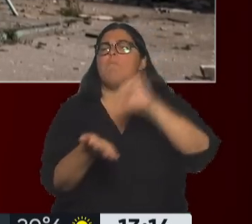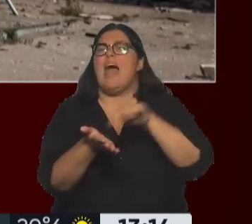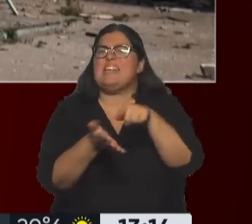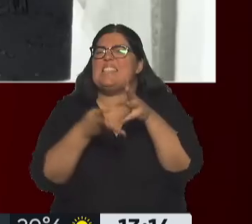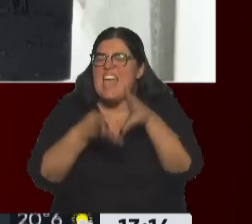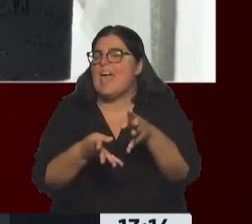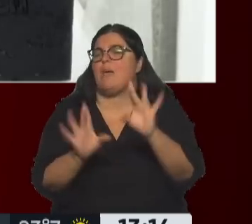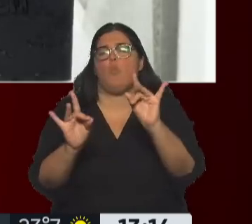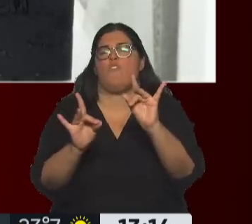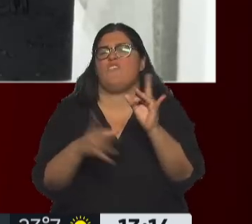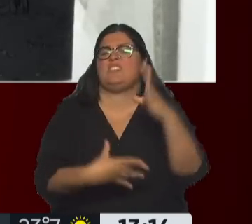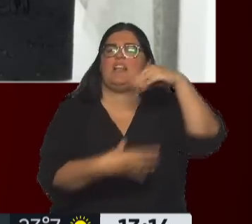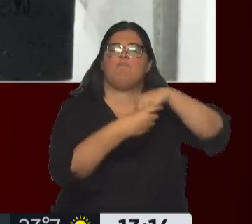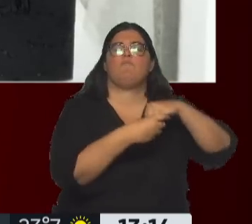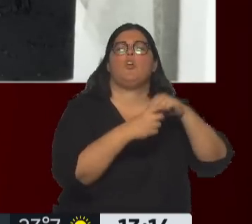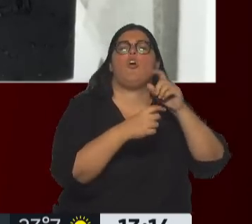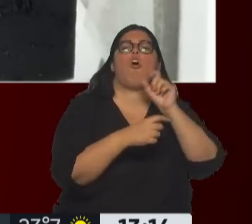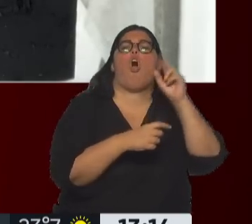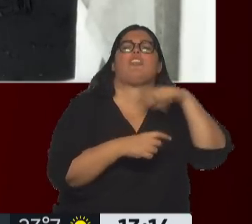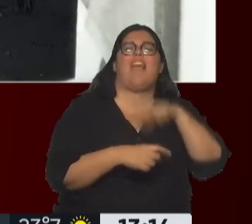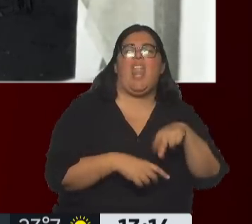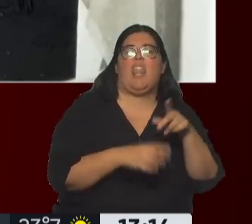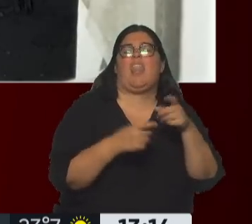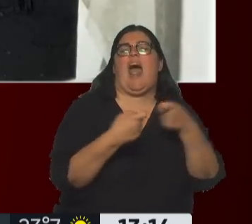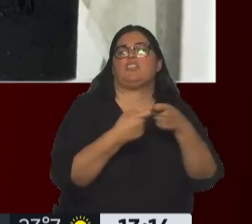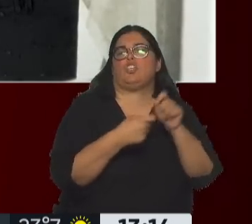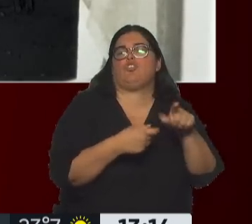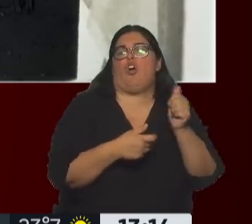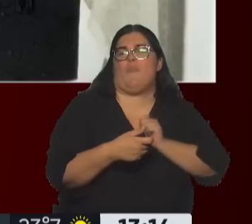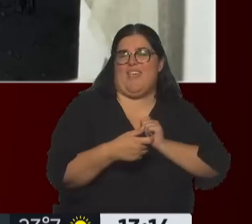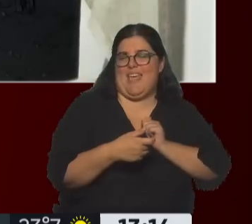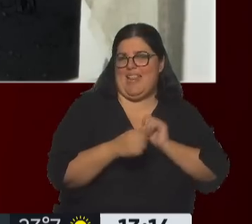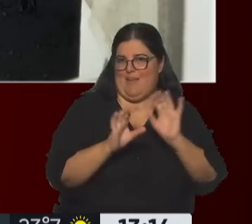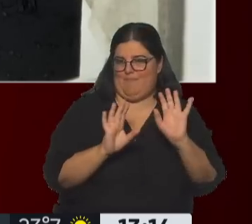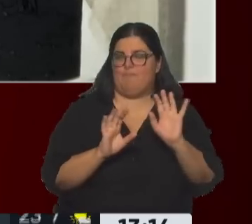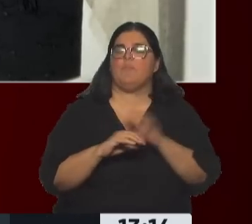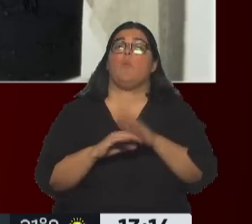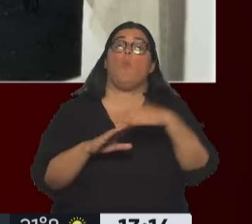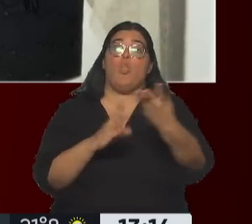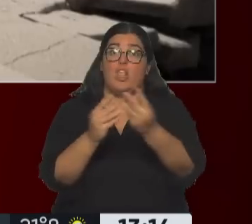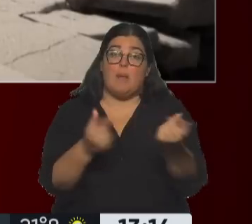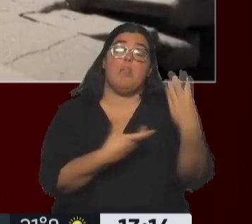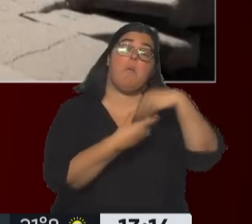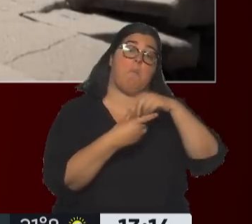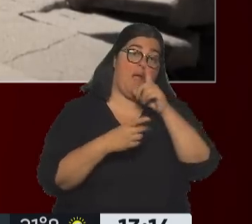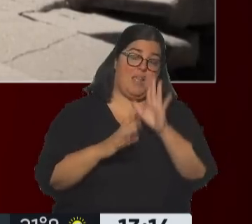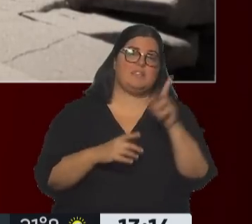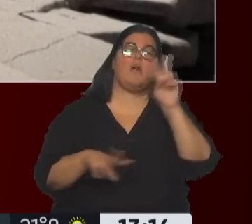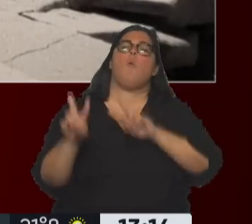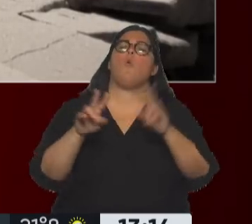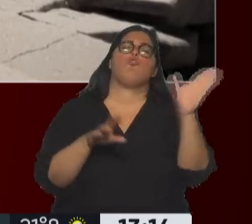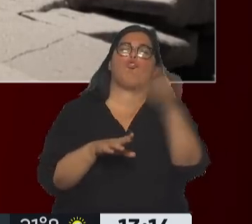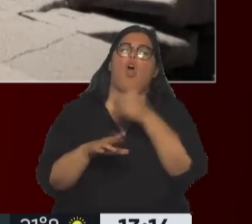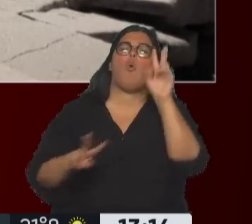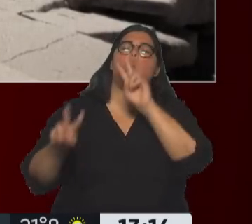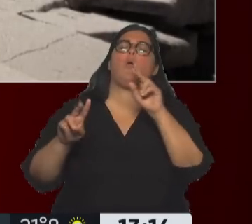a la alianza militar de la OTAN. Digo, después del ingreso de Finlandia, bueno, lejos pareciera también Occidente bajar un poco la tensión, así